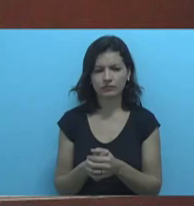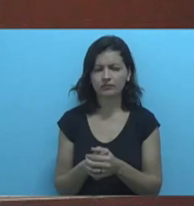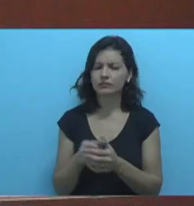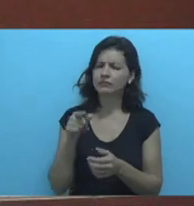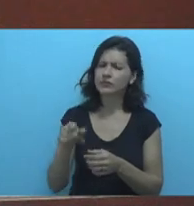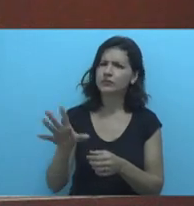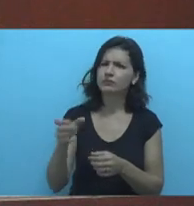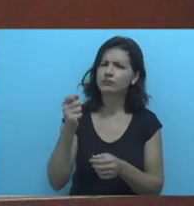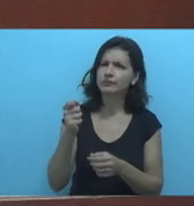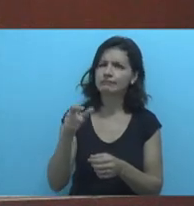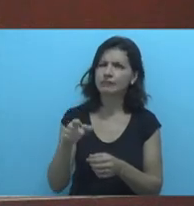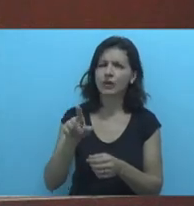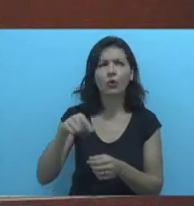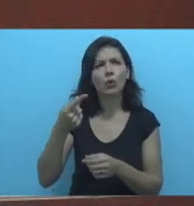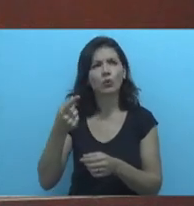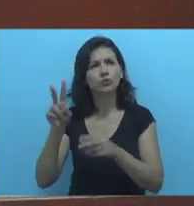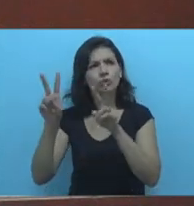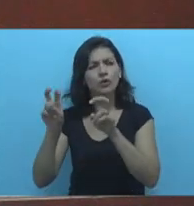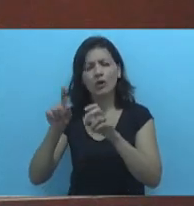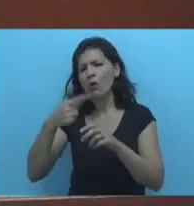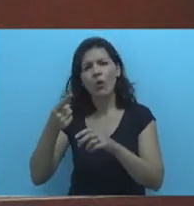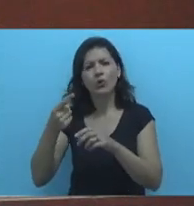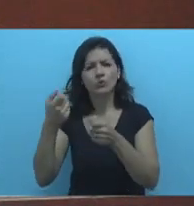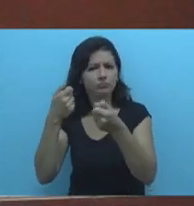esa otra cuestión que lo caracterizó